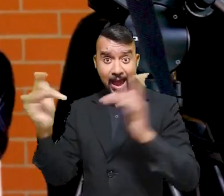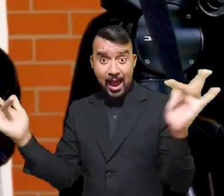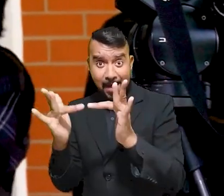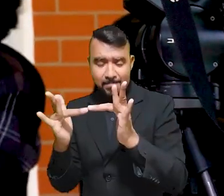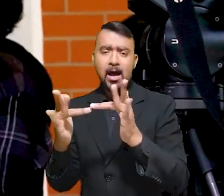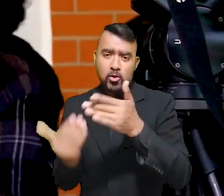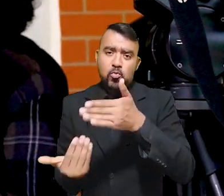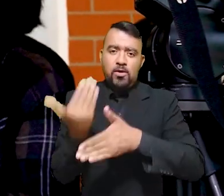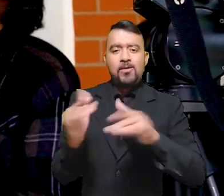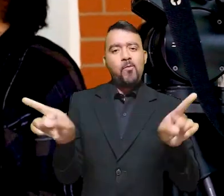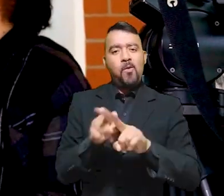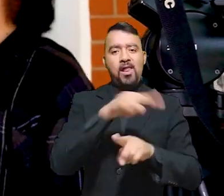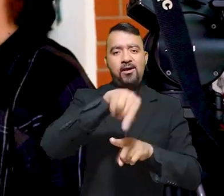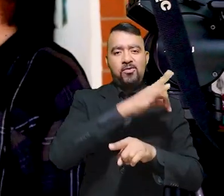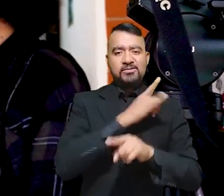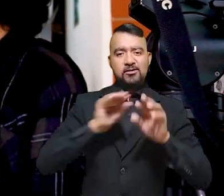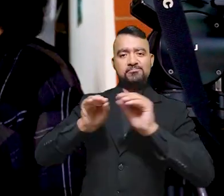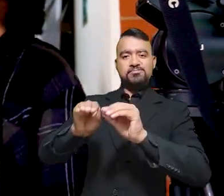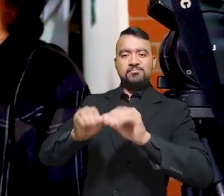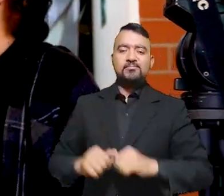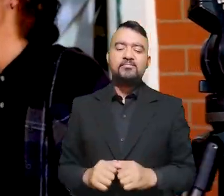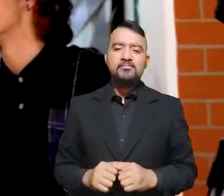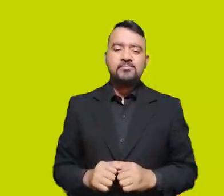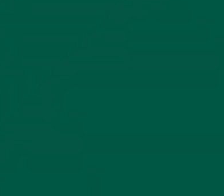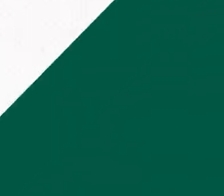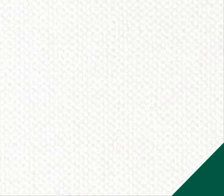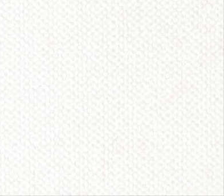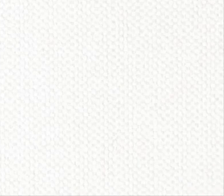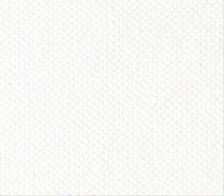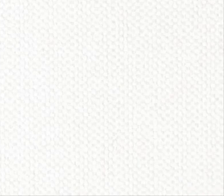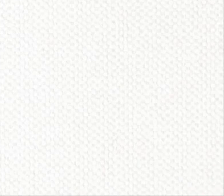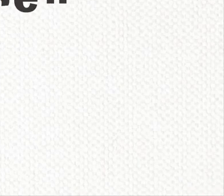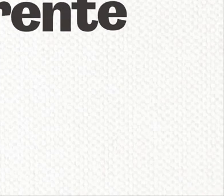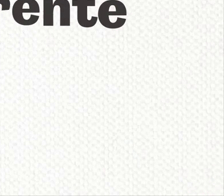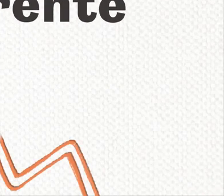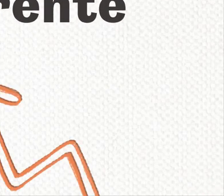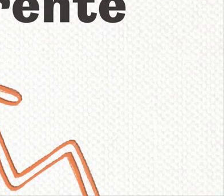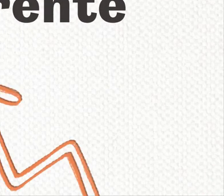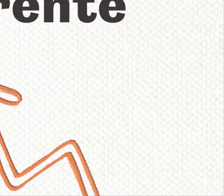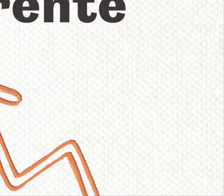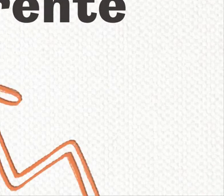la realidad que se tiene con esos muchachos y esas nuevas generaciones.